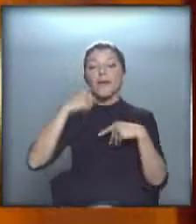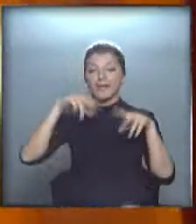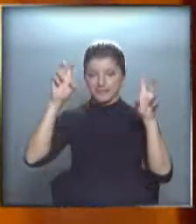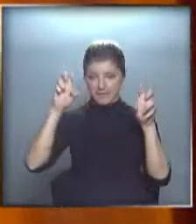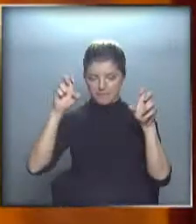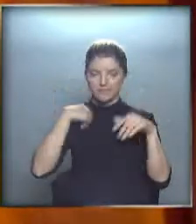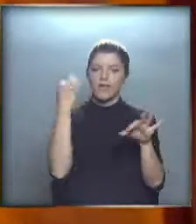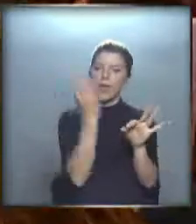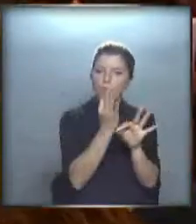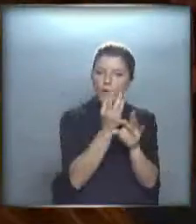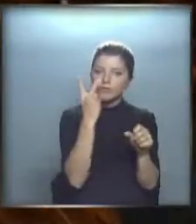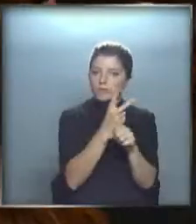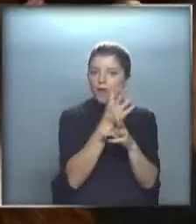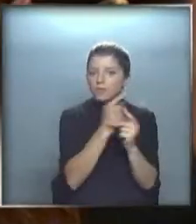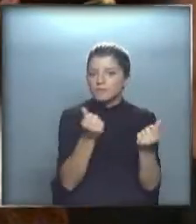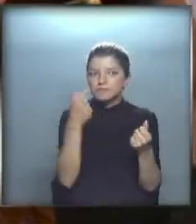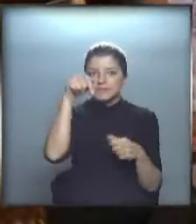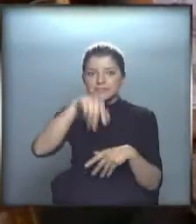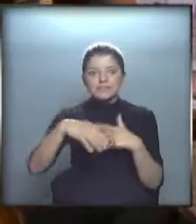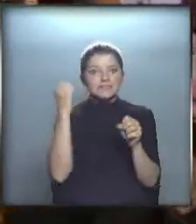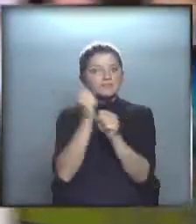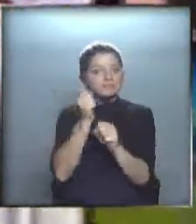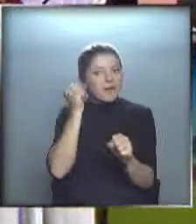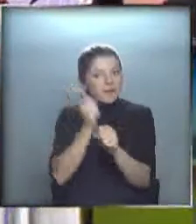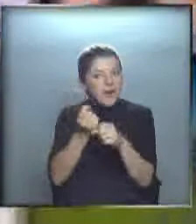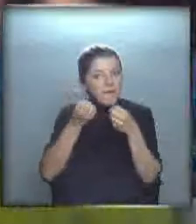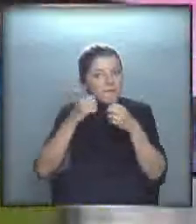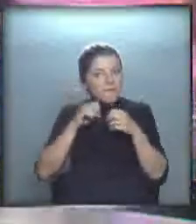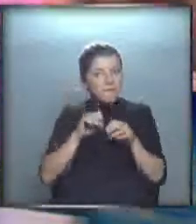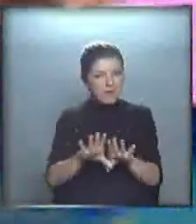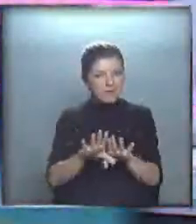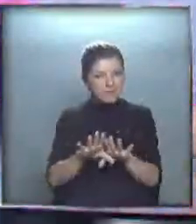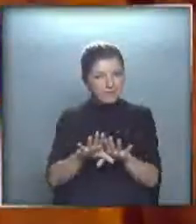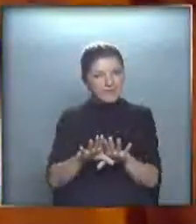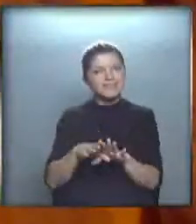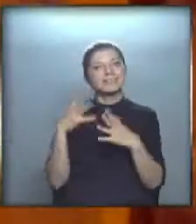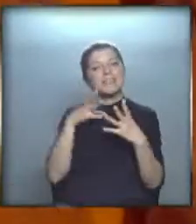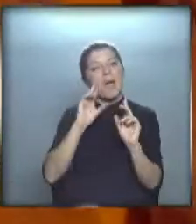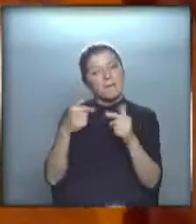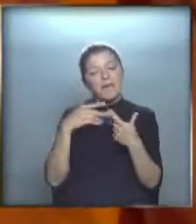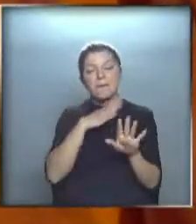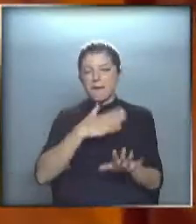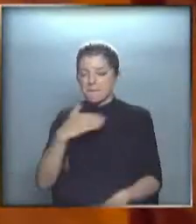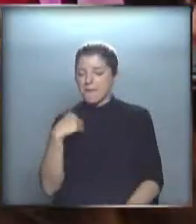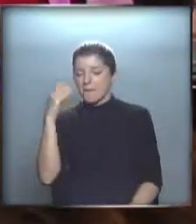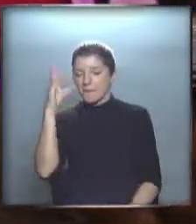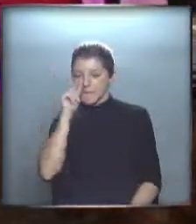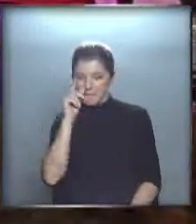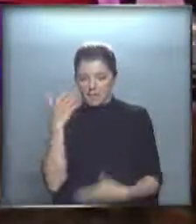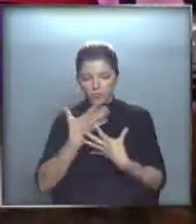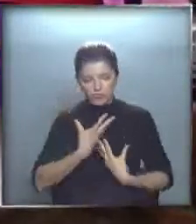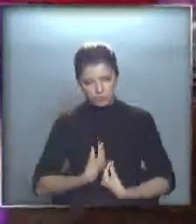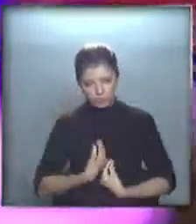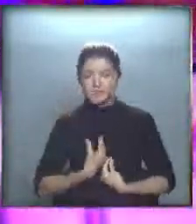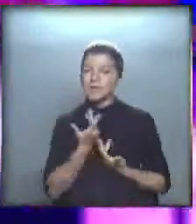colegio, hay que empezar a laburar, hay que empezar a mantenerse, hay que alivianar el bolsillo de los viejos y hay que, bueno, salir a la vida,